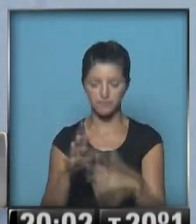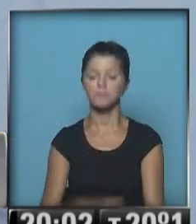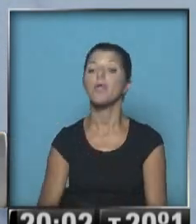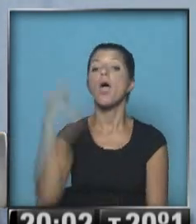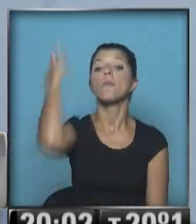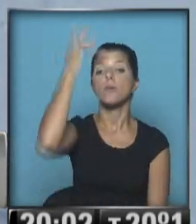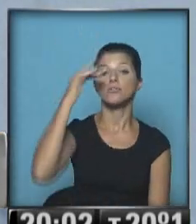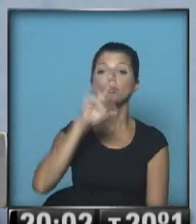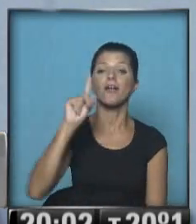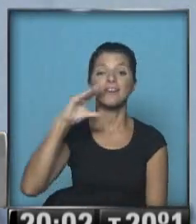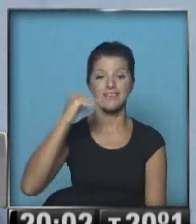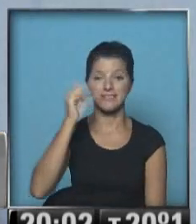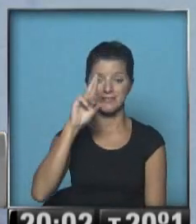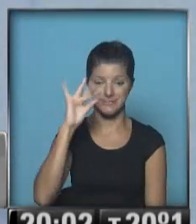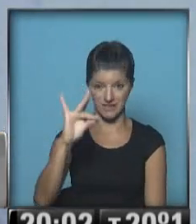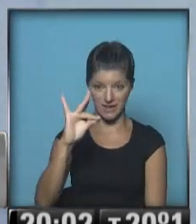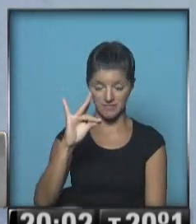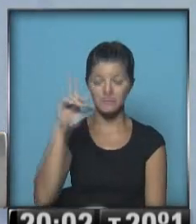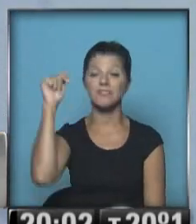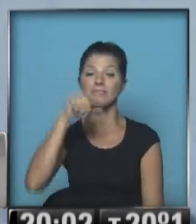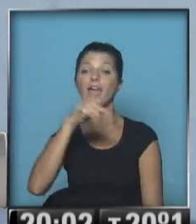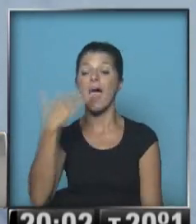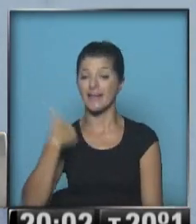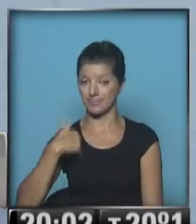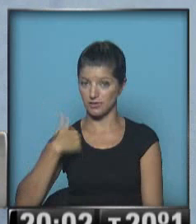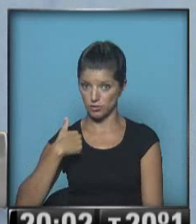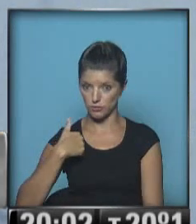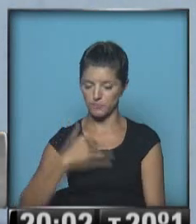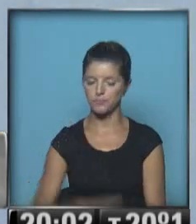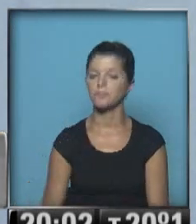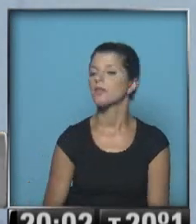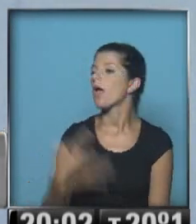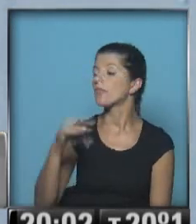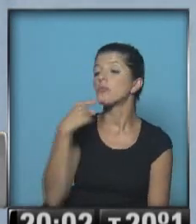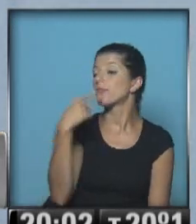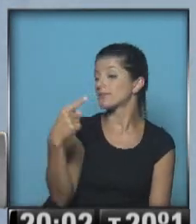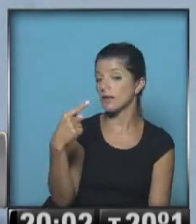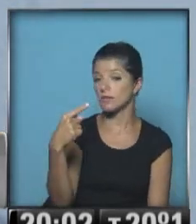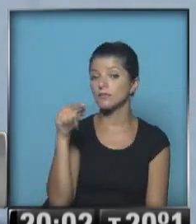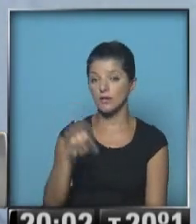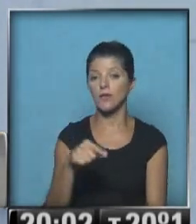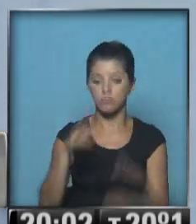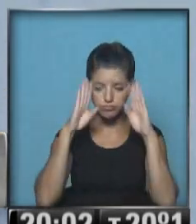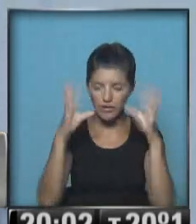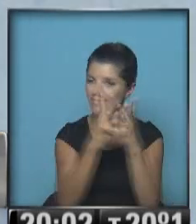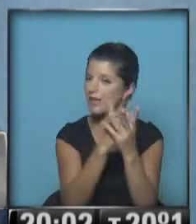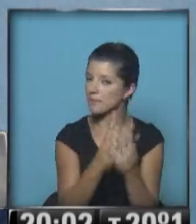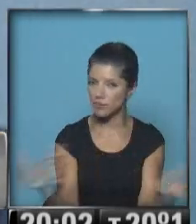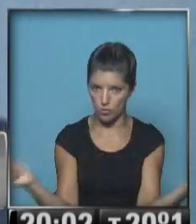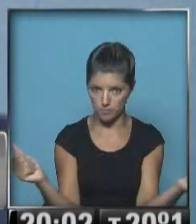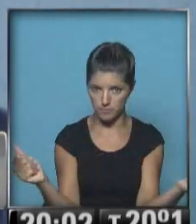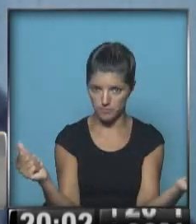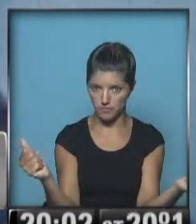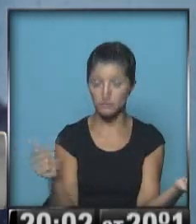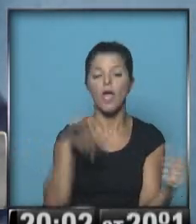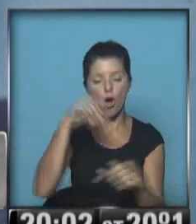monseñor Richard Stanley catz obispo anglicano de Argentina tengo que decir que se llegó virtualmente al final tenemos las cosas